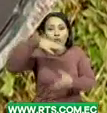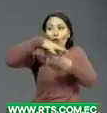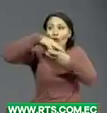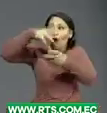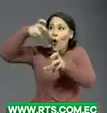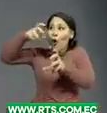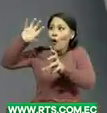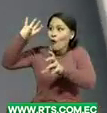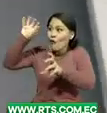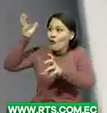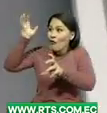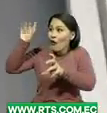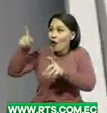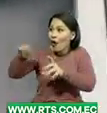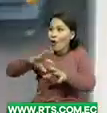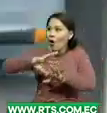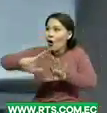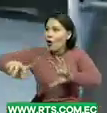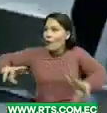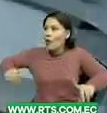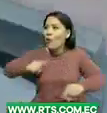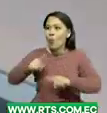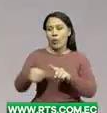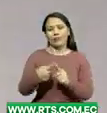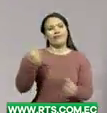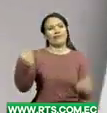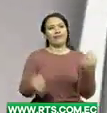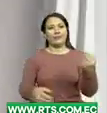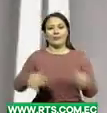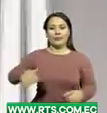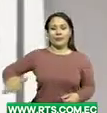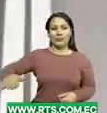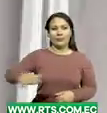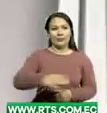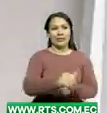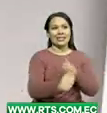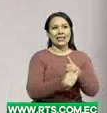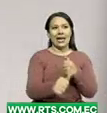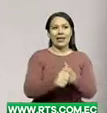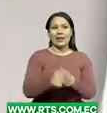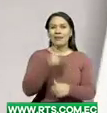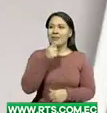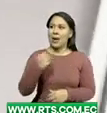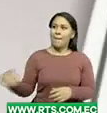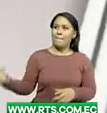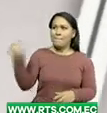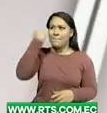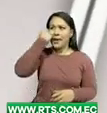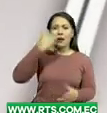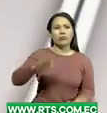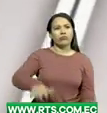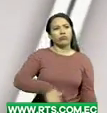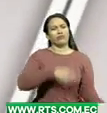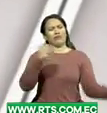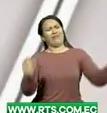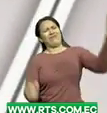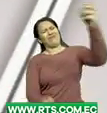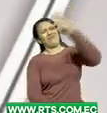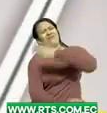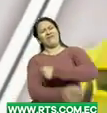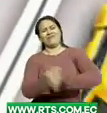policías metropolitanos, cuando lo trasladaban a la UPC más cercana, agredió al conductor, quien perdió el